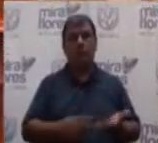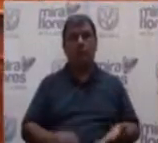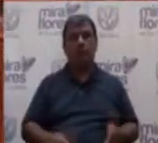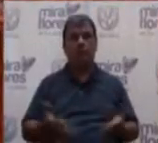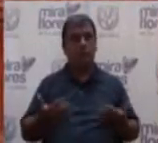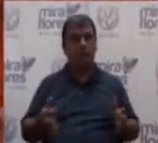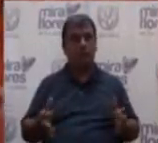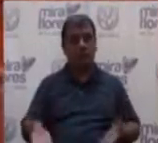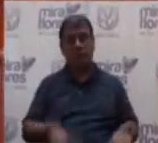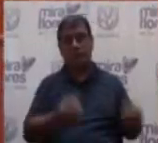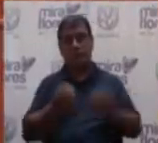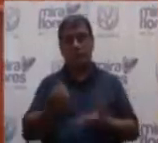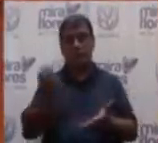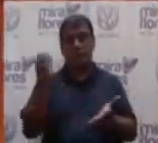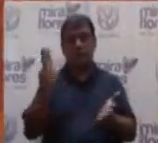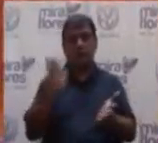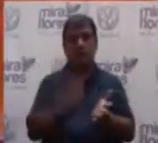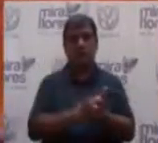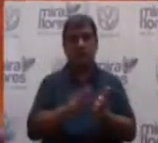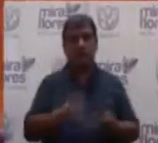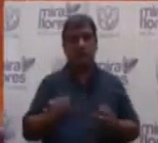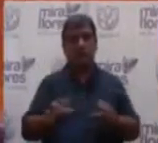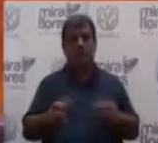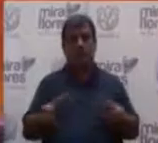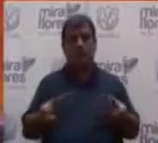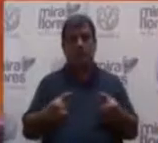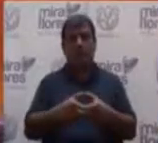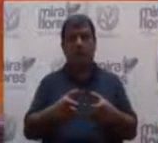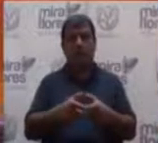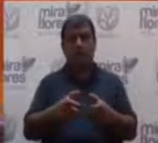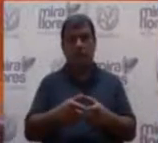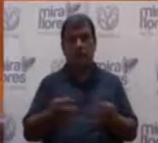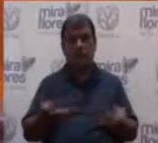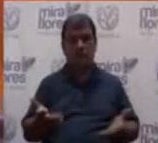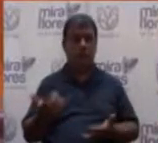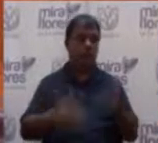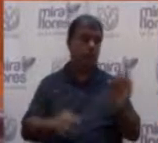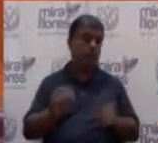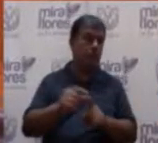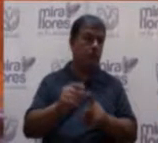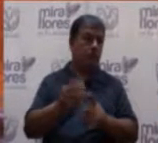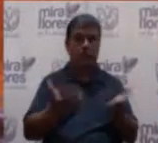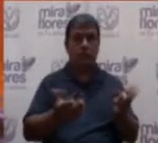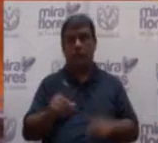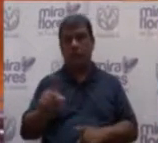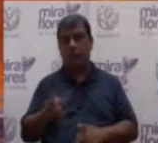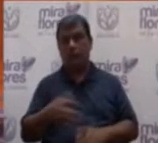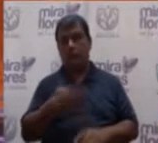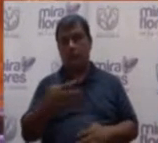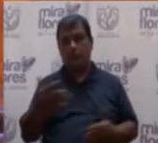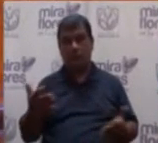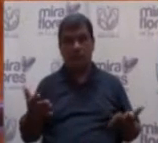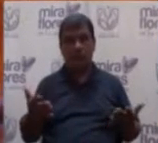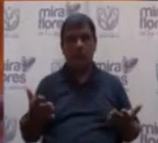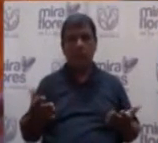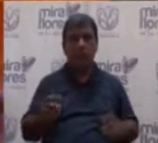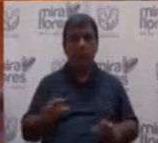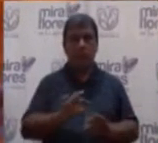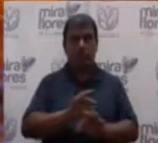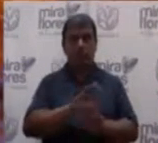Esto viene con una aprobación de comisión, pero ofrezco el uso de la palabra de ser el caso. Si no hay